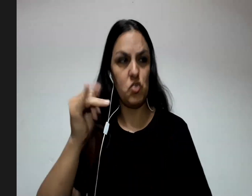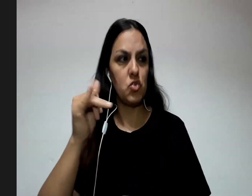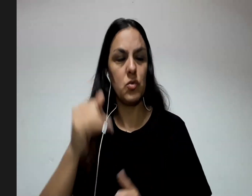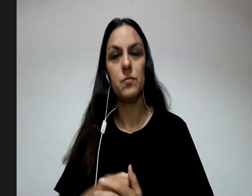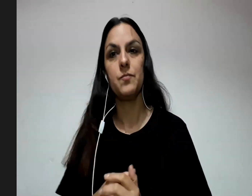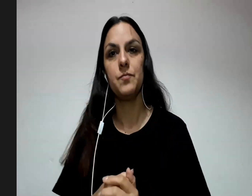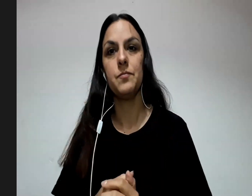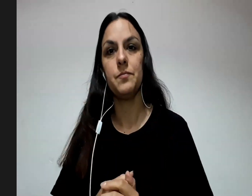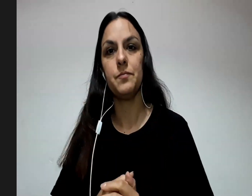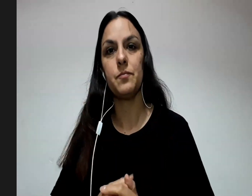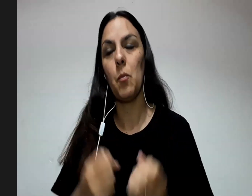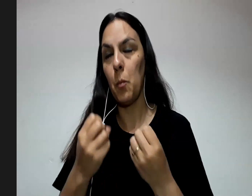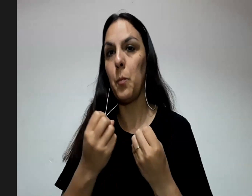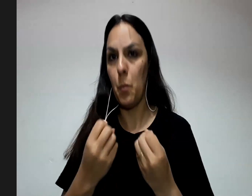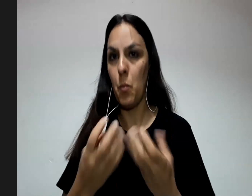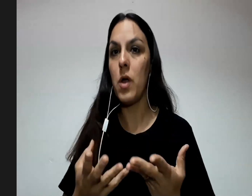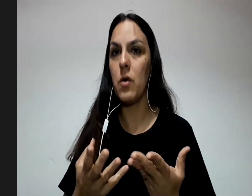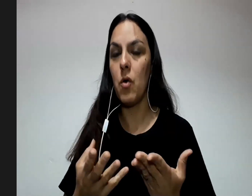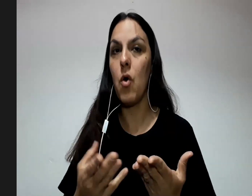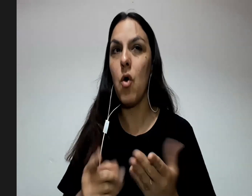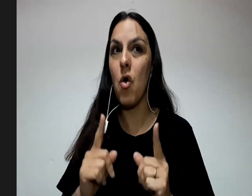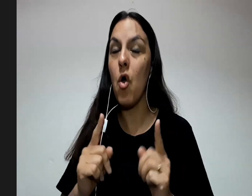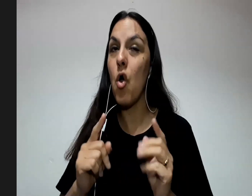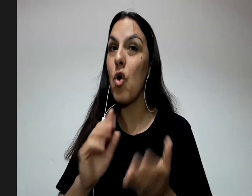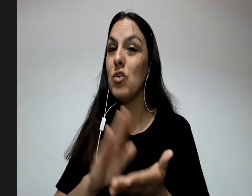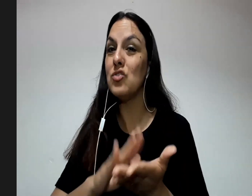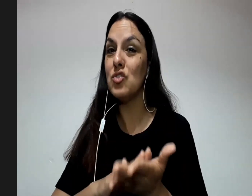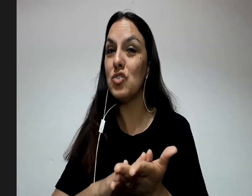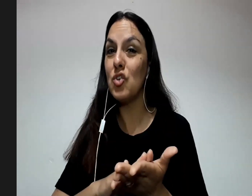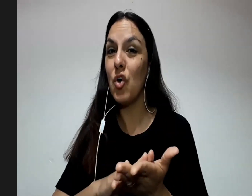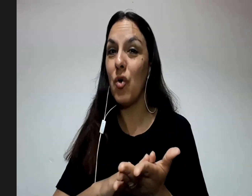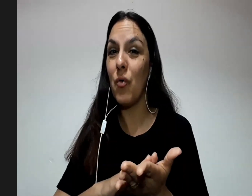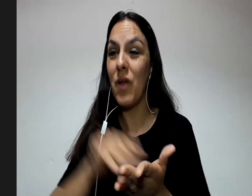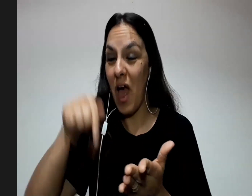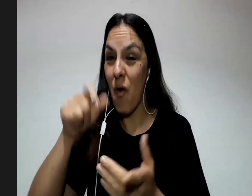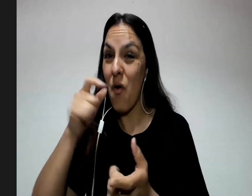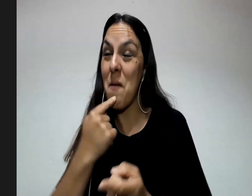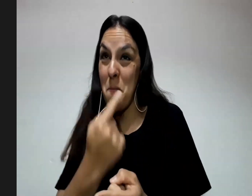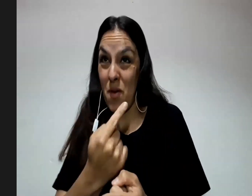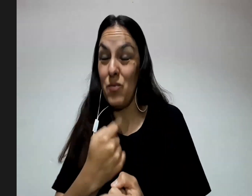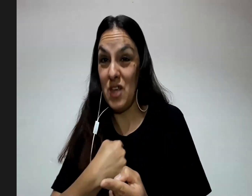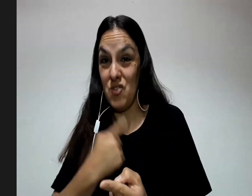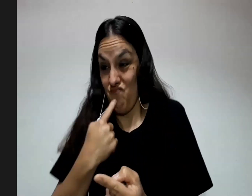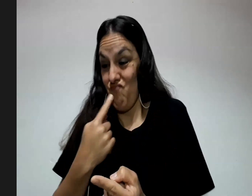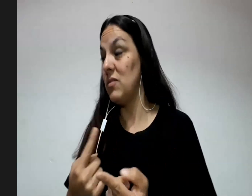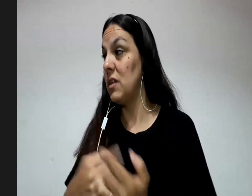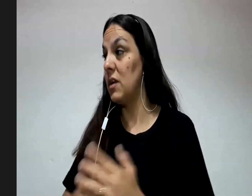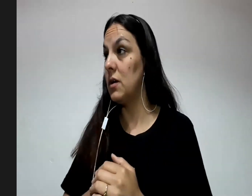Bueno, con respecto a quién está preguntando ahora, le tengo que decir,